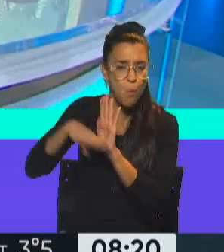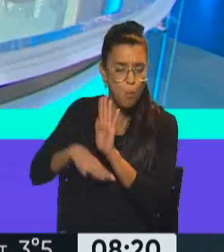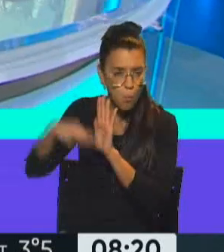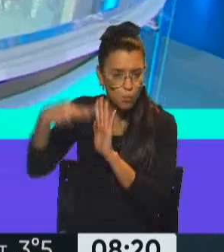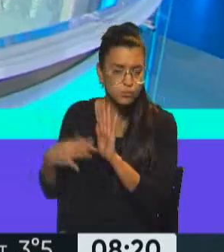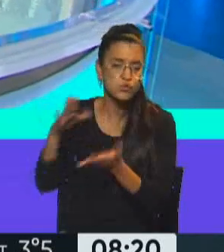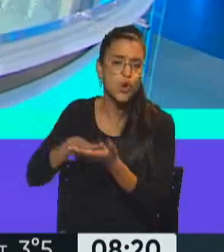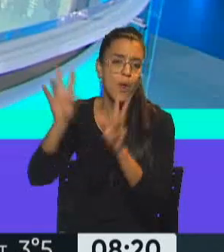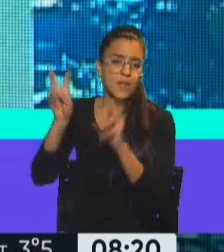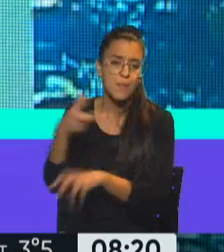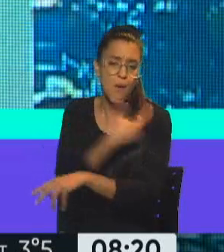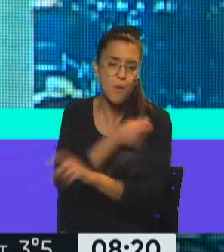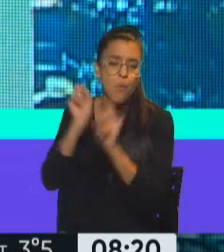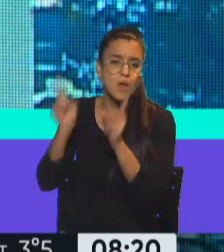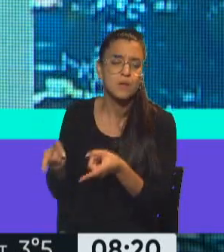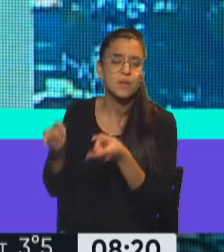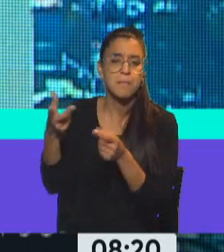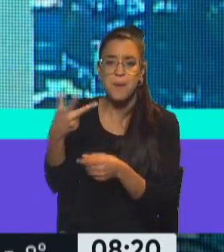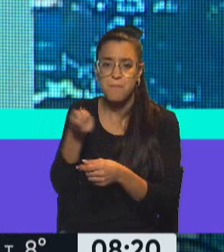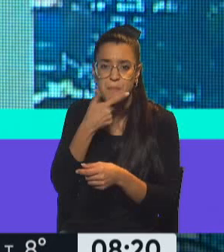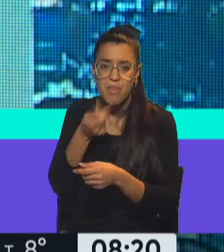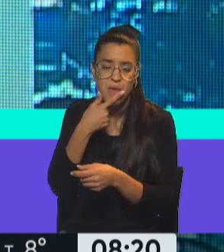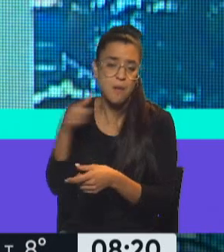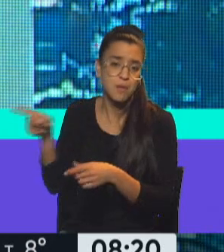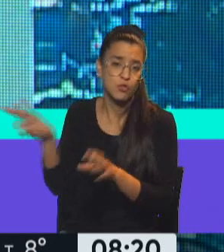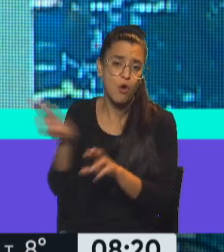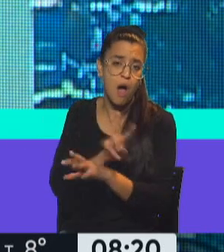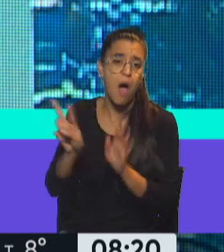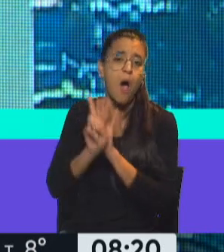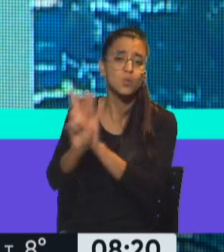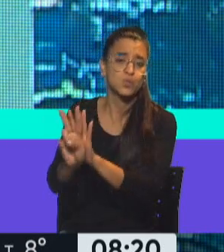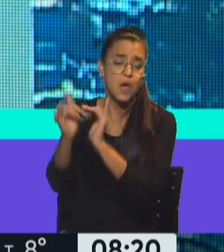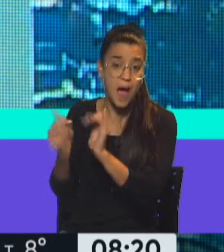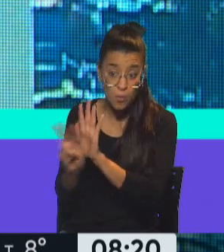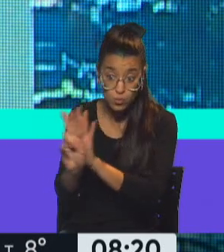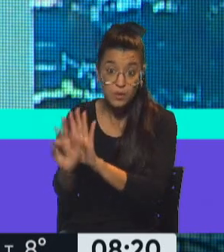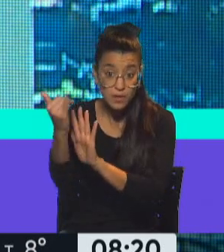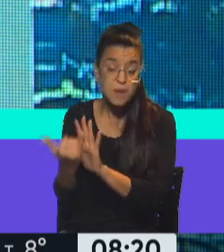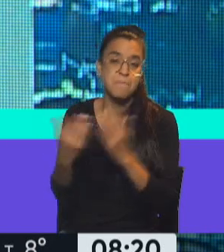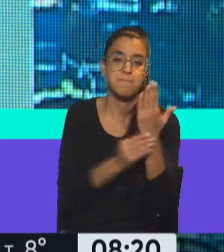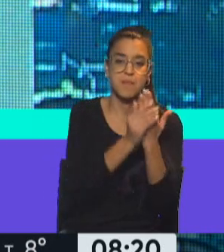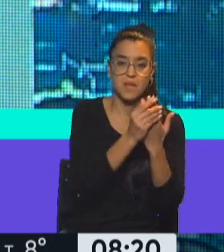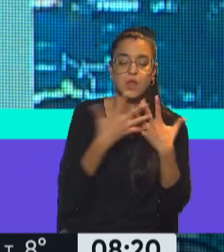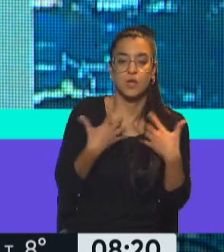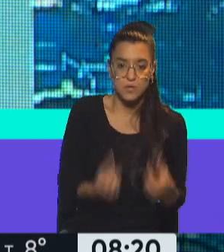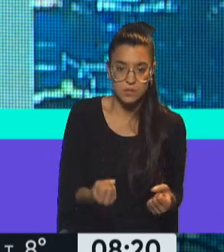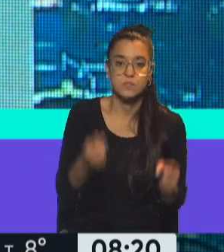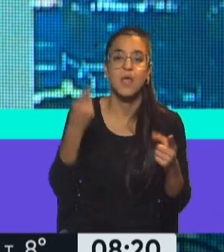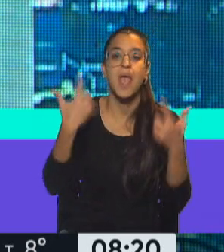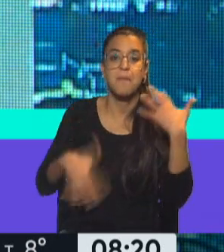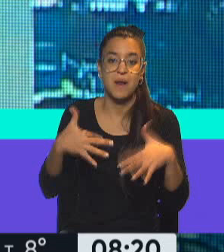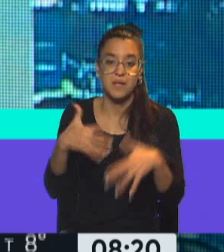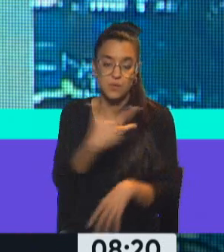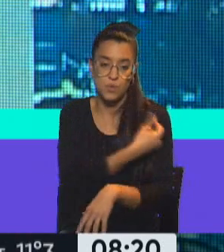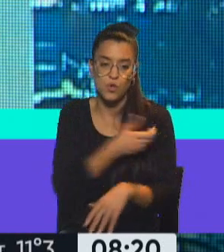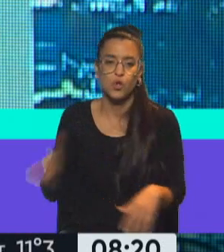de vacunas y de medicamentos, lo ha autorizado. Entonces, en base a esa autorización, el Ministerio de Salud aprueba el uso de emergencia de la